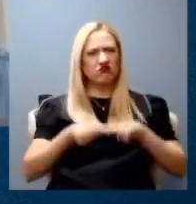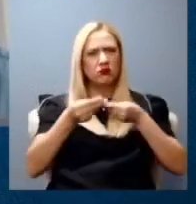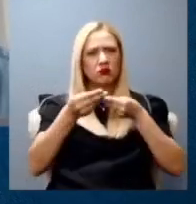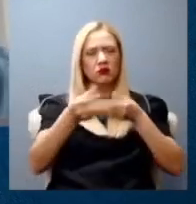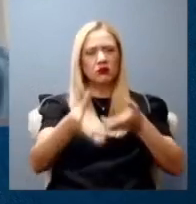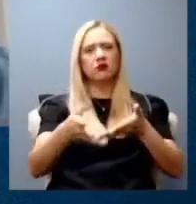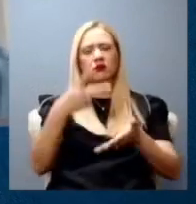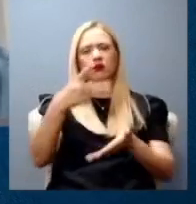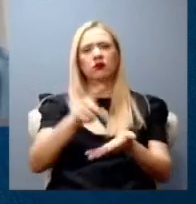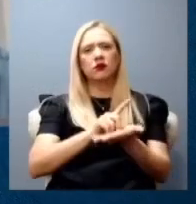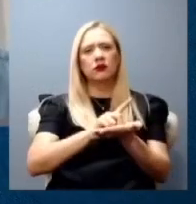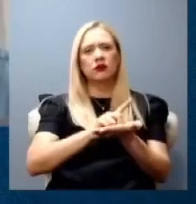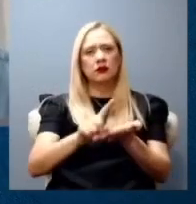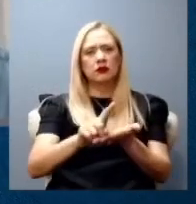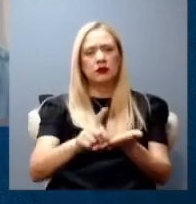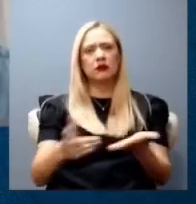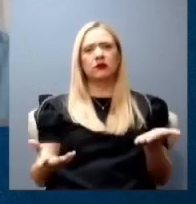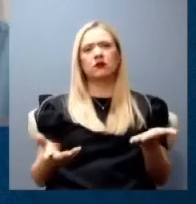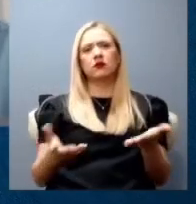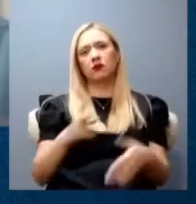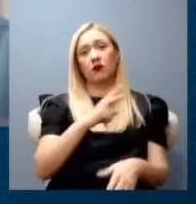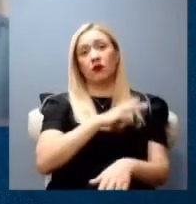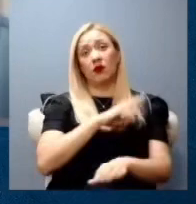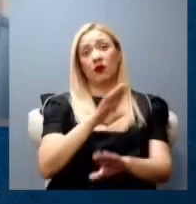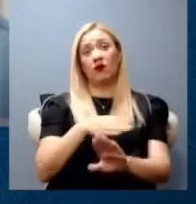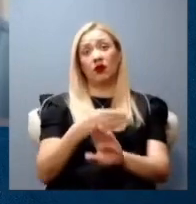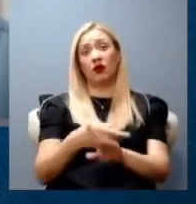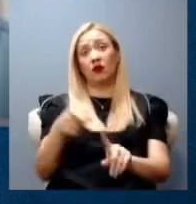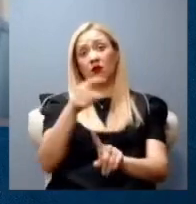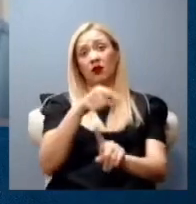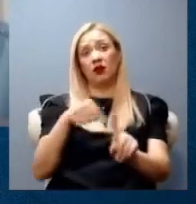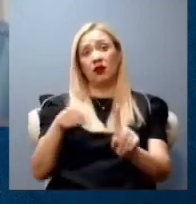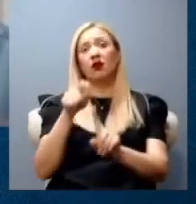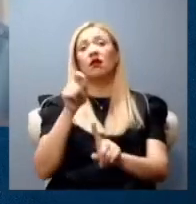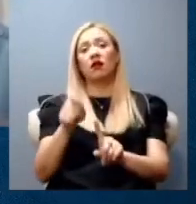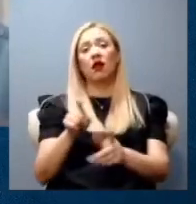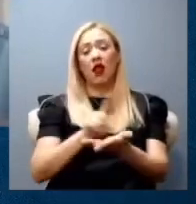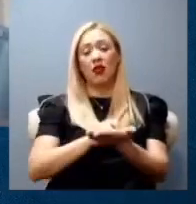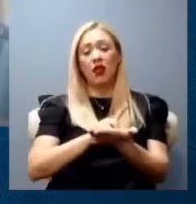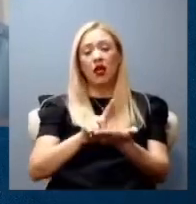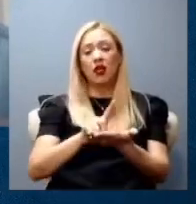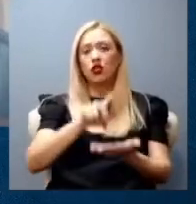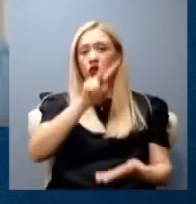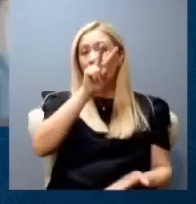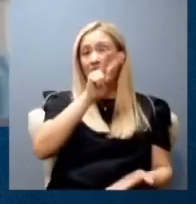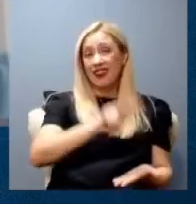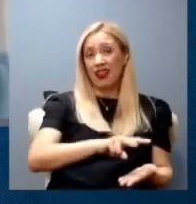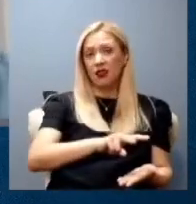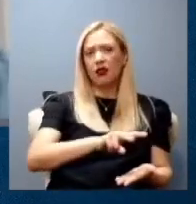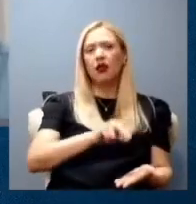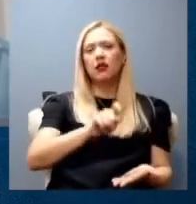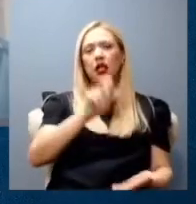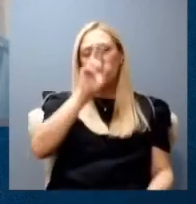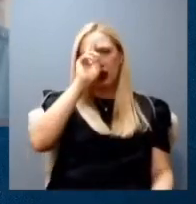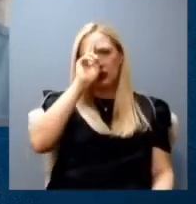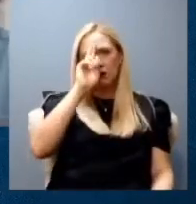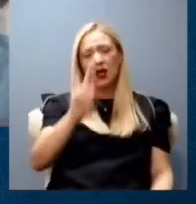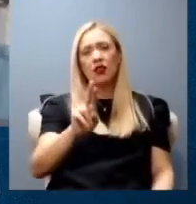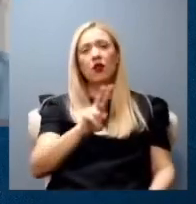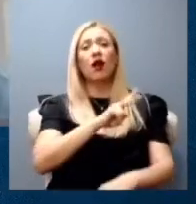derechos efectivamente reconocen a las víctimas es partir de que el derecho a la verdad está dignificando a las víctimas,